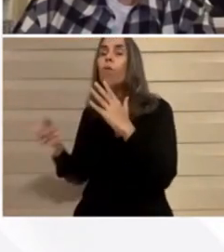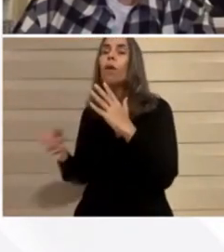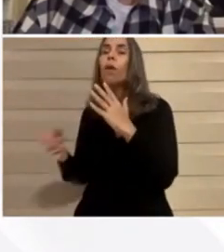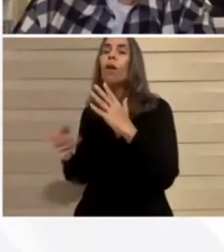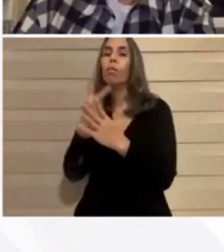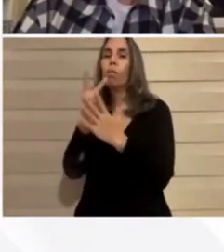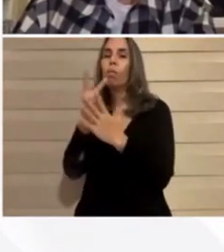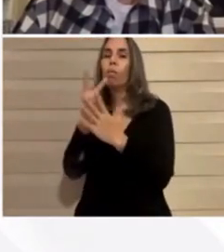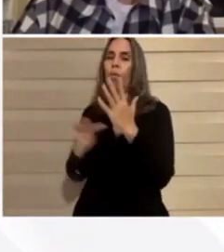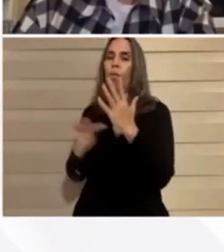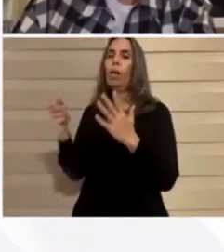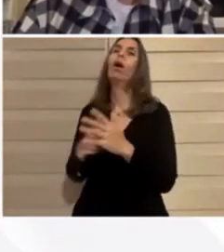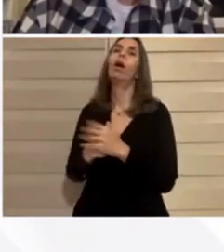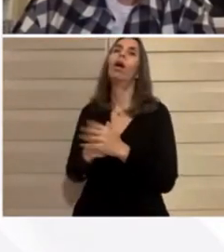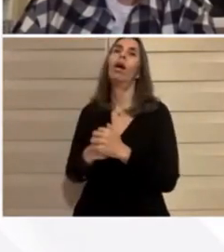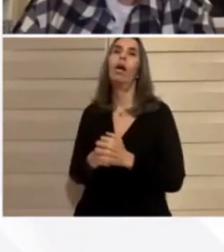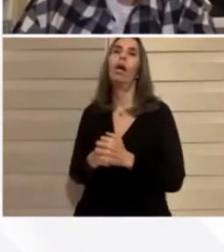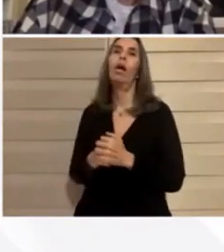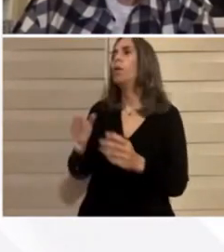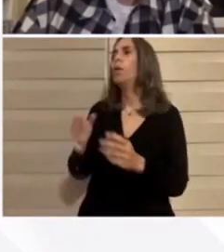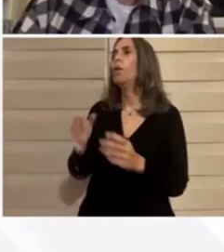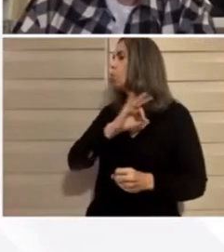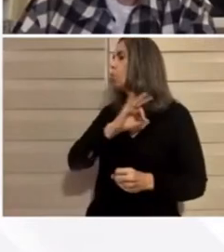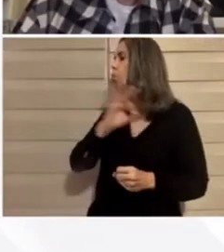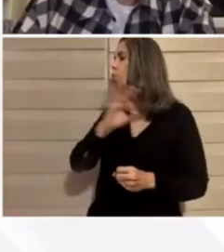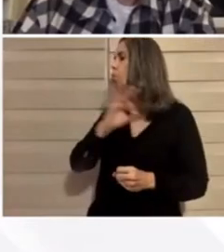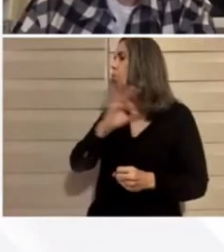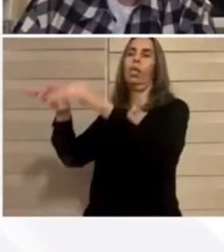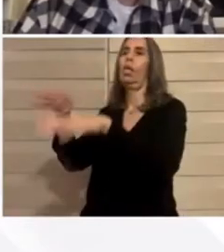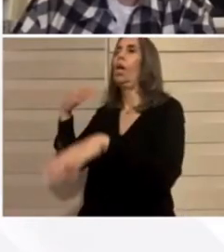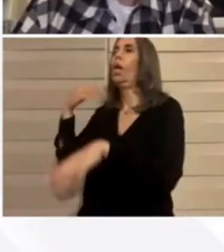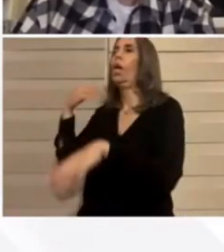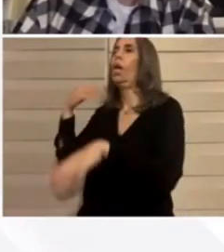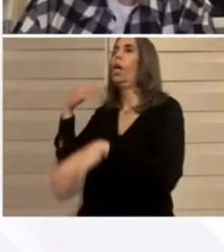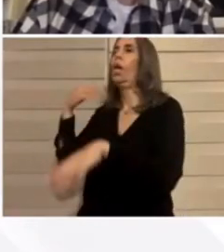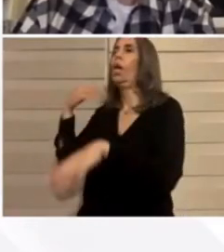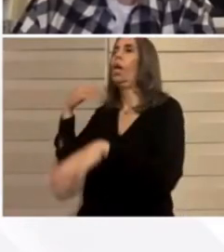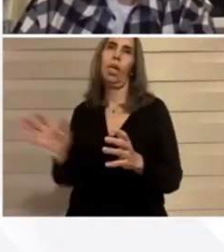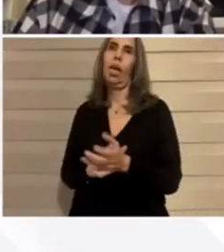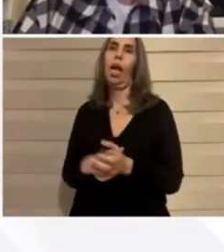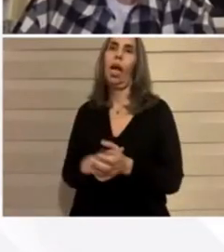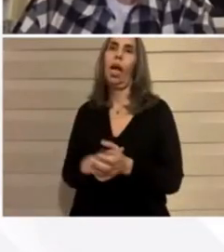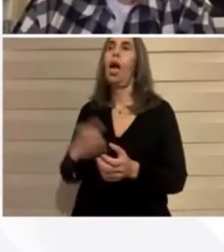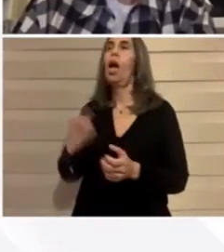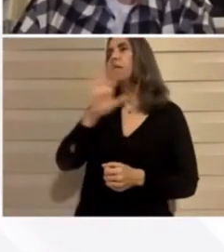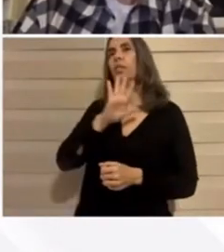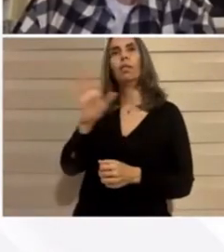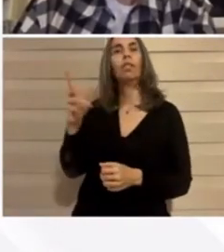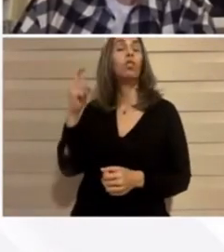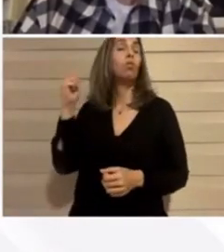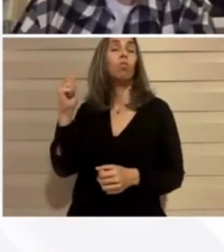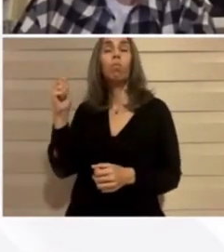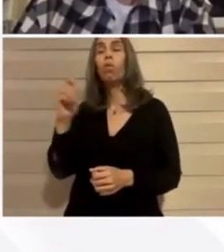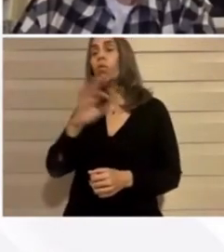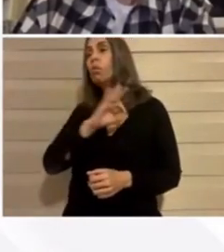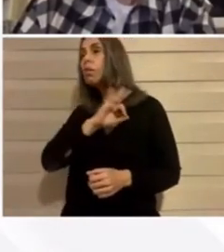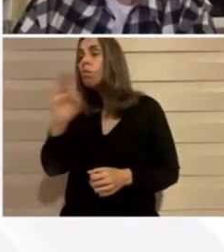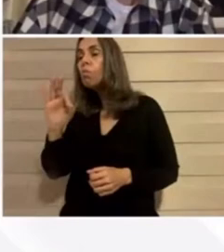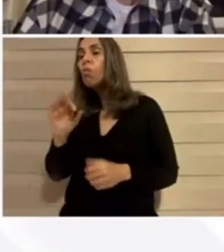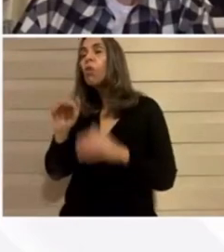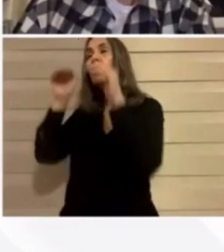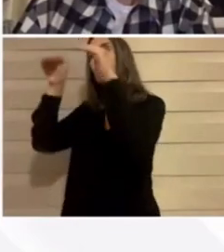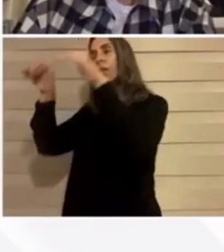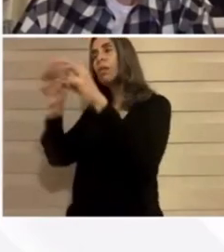a una persona que tiene ganas de ir, de entrar. Entonces, una persona que quisiera entrar a visitar cualquiera de nuestros